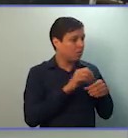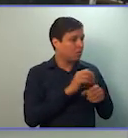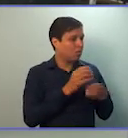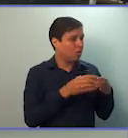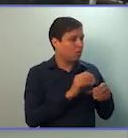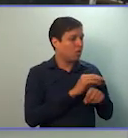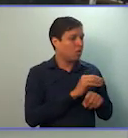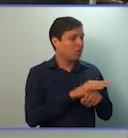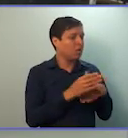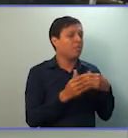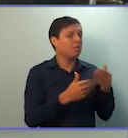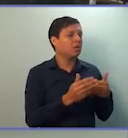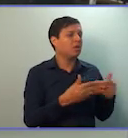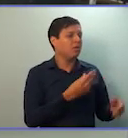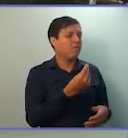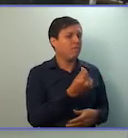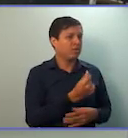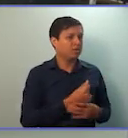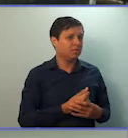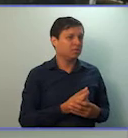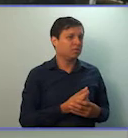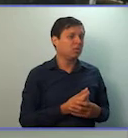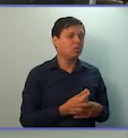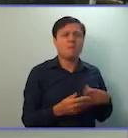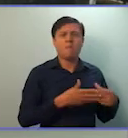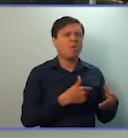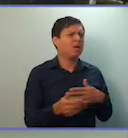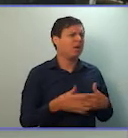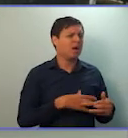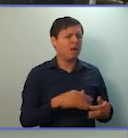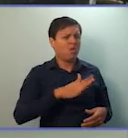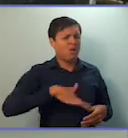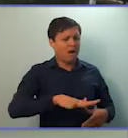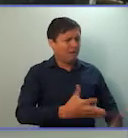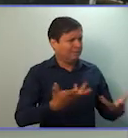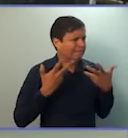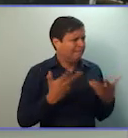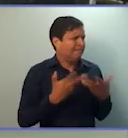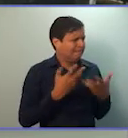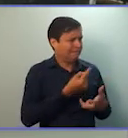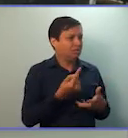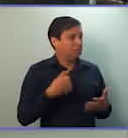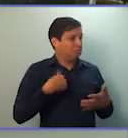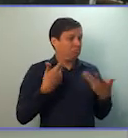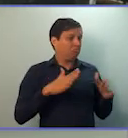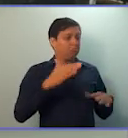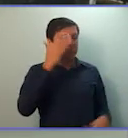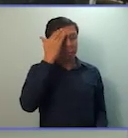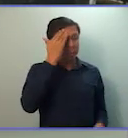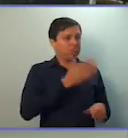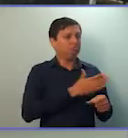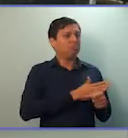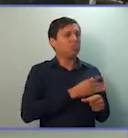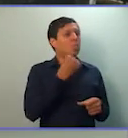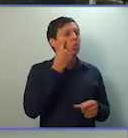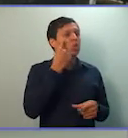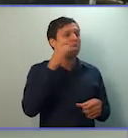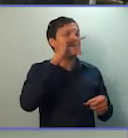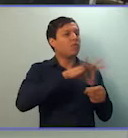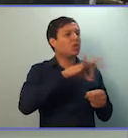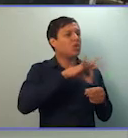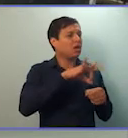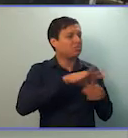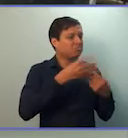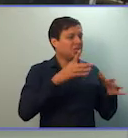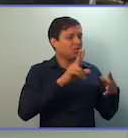los ciudadanos a facilitar por muy concurrido que esté el centro de votación si uno ya tiene el correlativo de